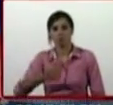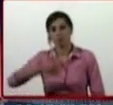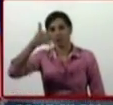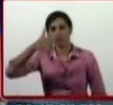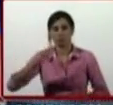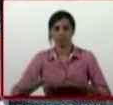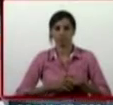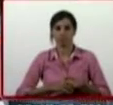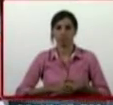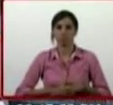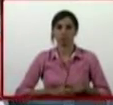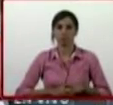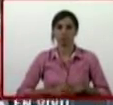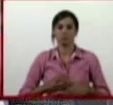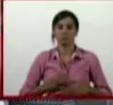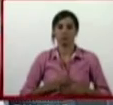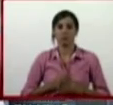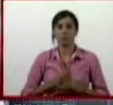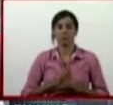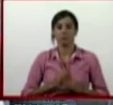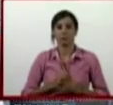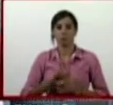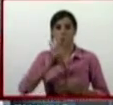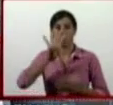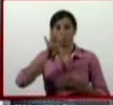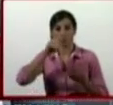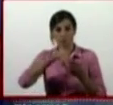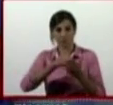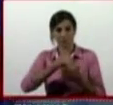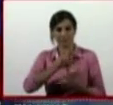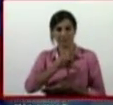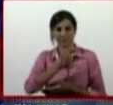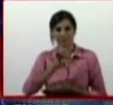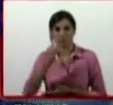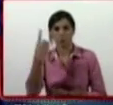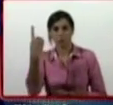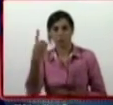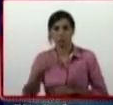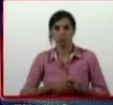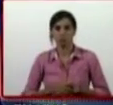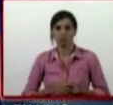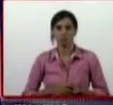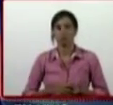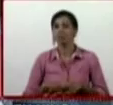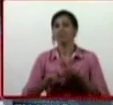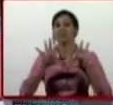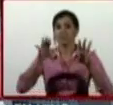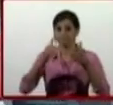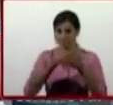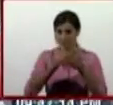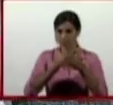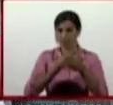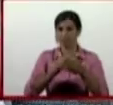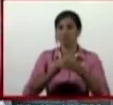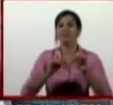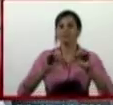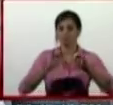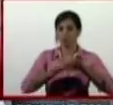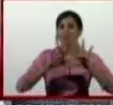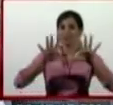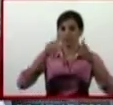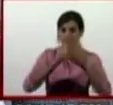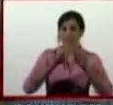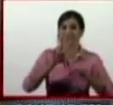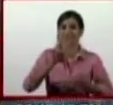200%, a 10.301. De 2.000 a 10.000. Exactamente, bueno. 10.311